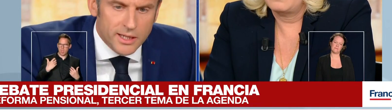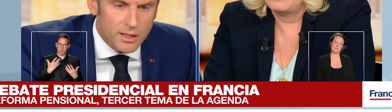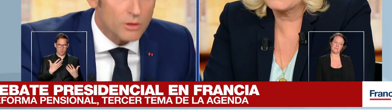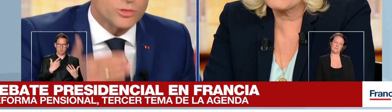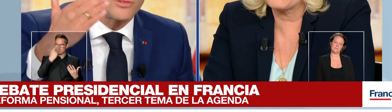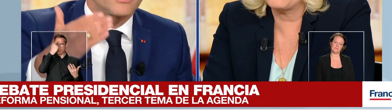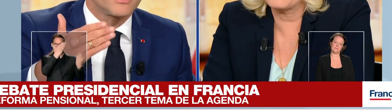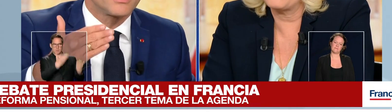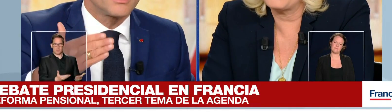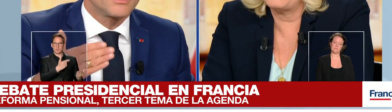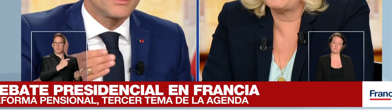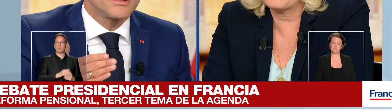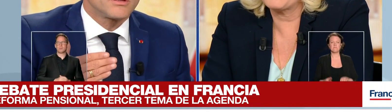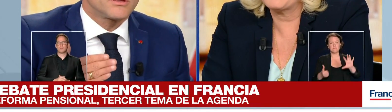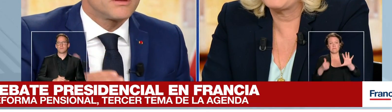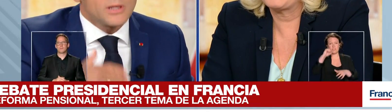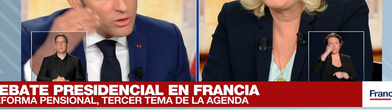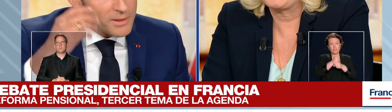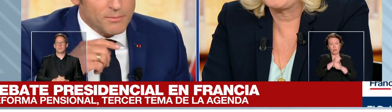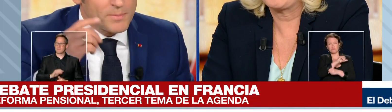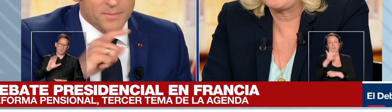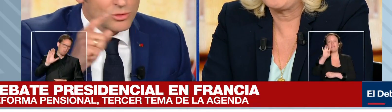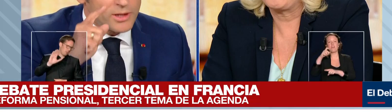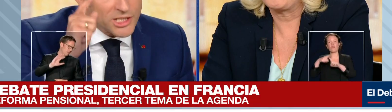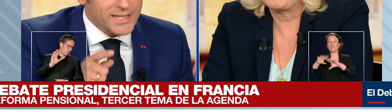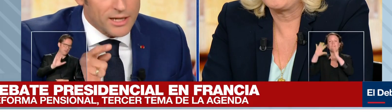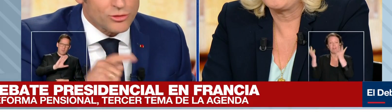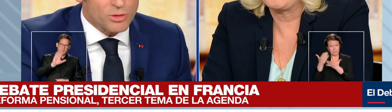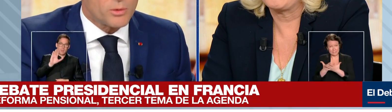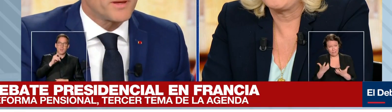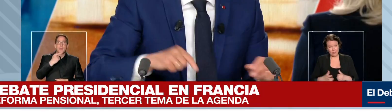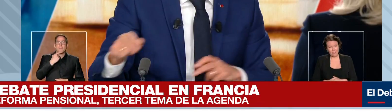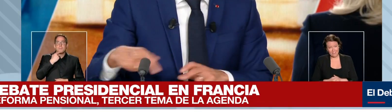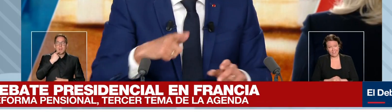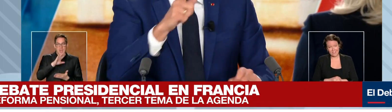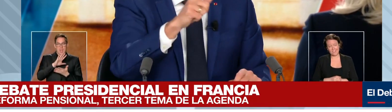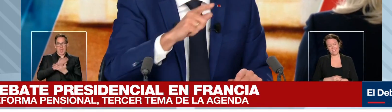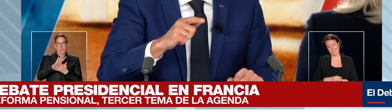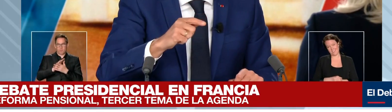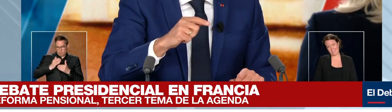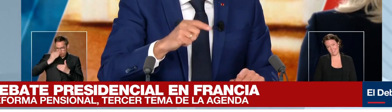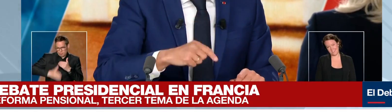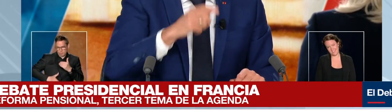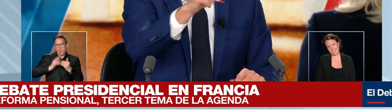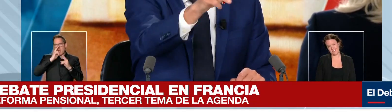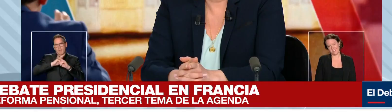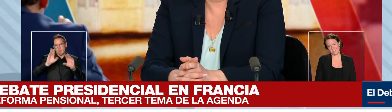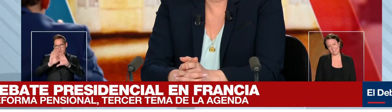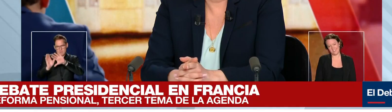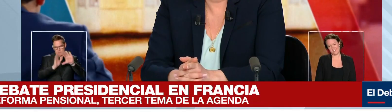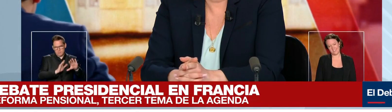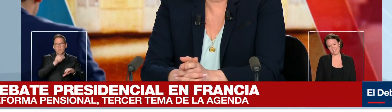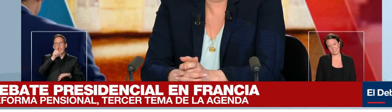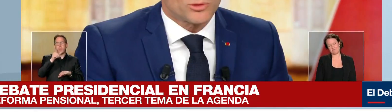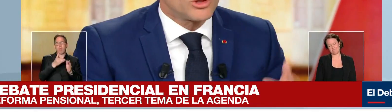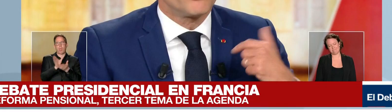trabajos muy difíciles para que se puedan jubilar antes. No, señora Le Pen, porque la edad legal permite justamente no volver sobre estos temas, pero